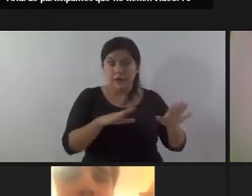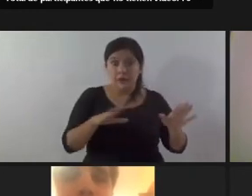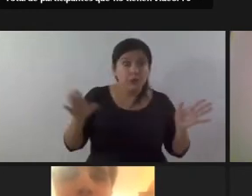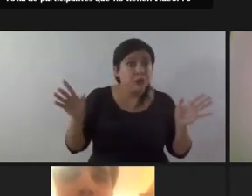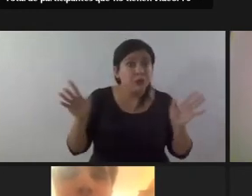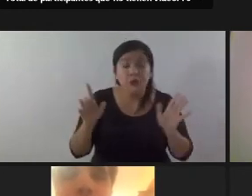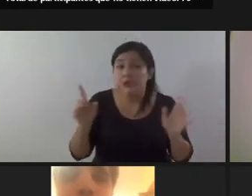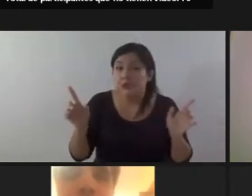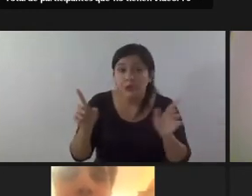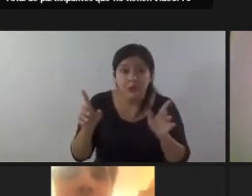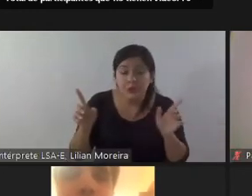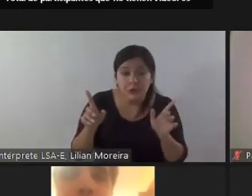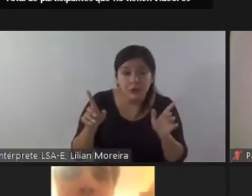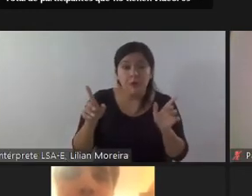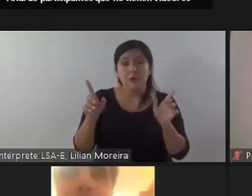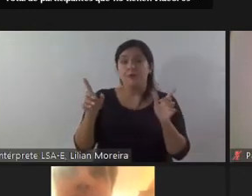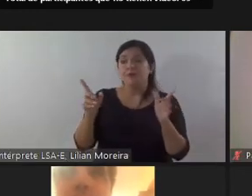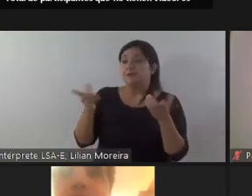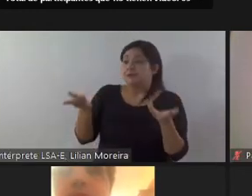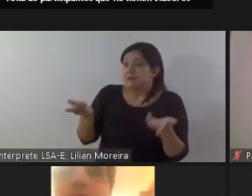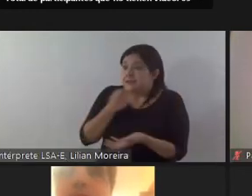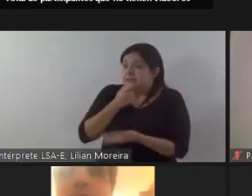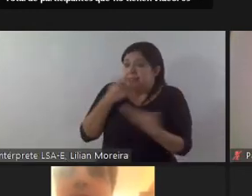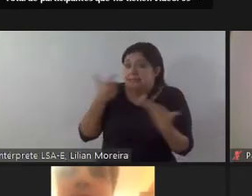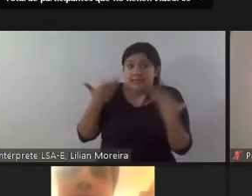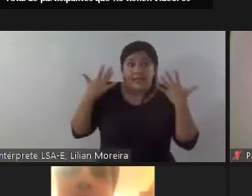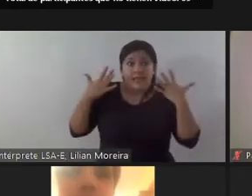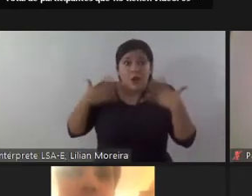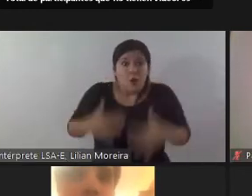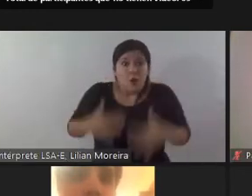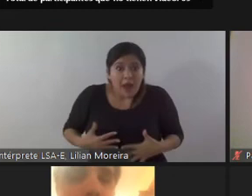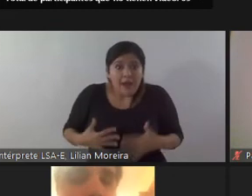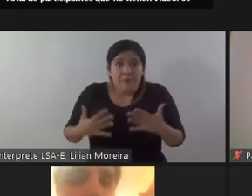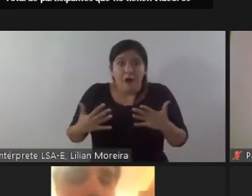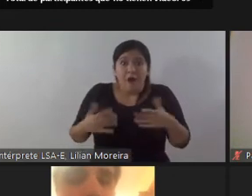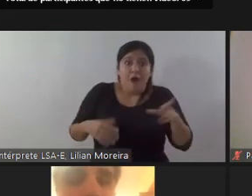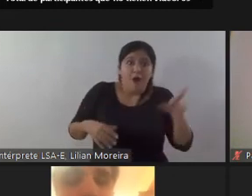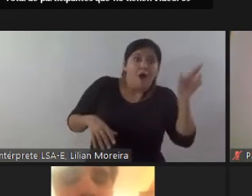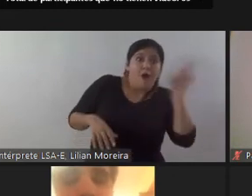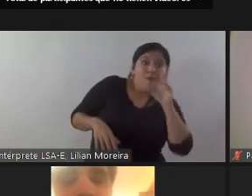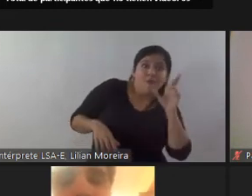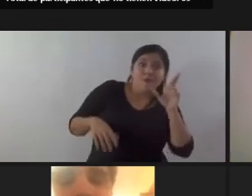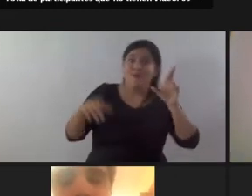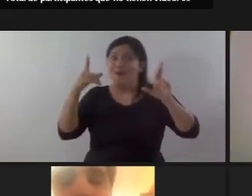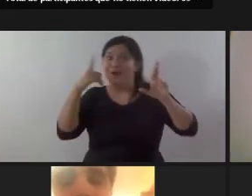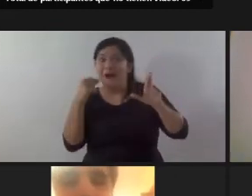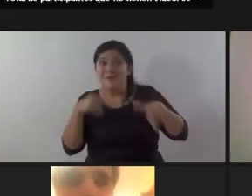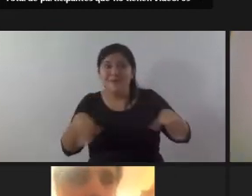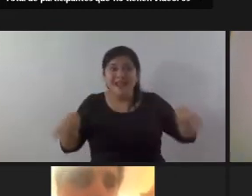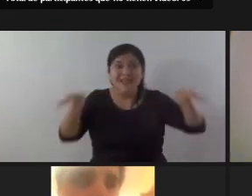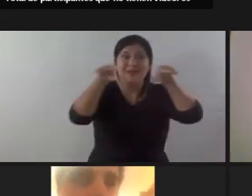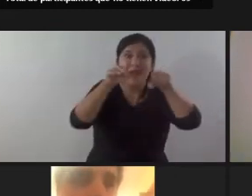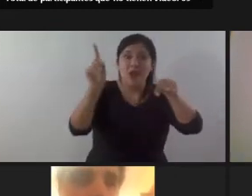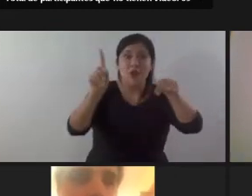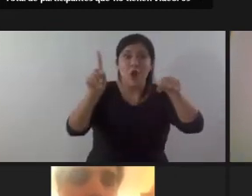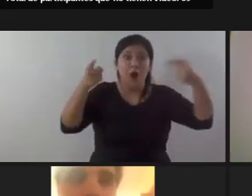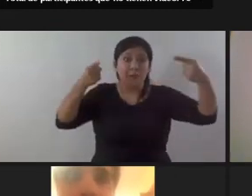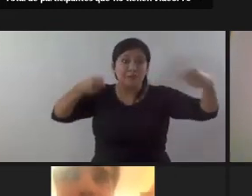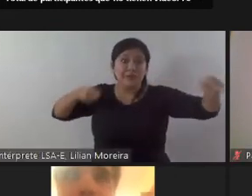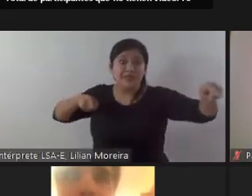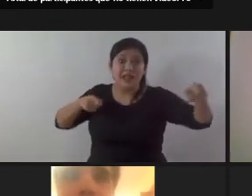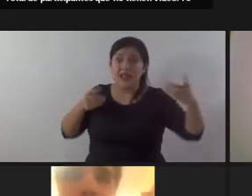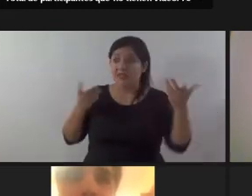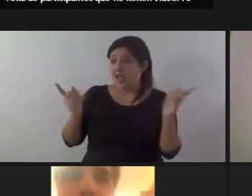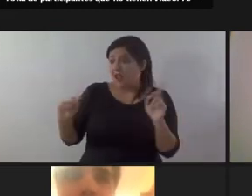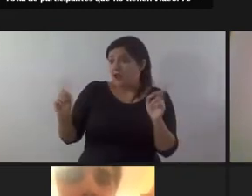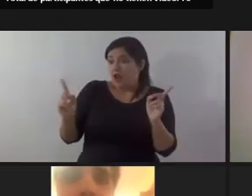un cuerpo que varía del promedio femenino masculino en sí mismo no es una